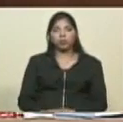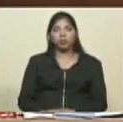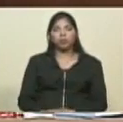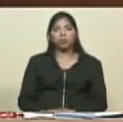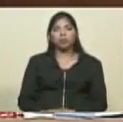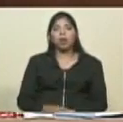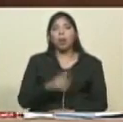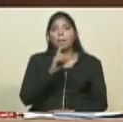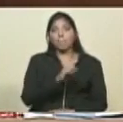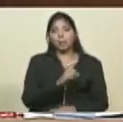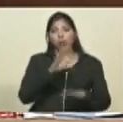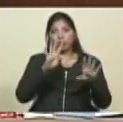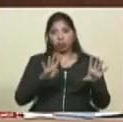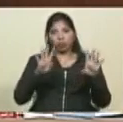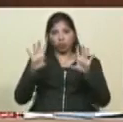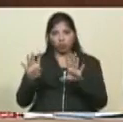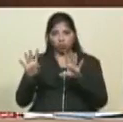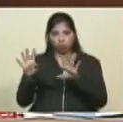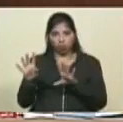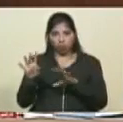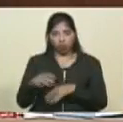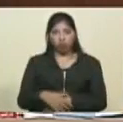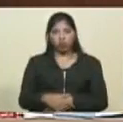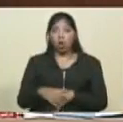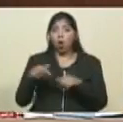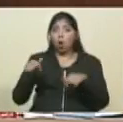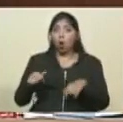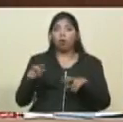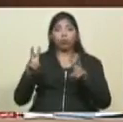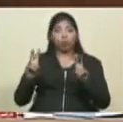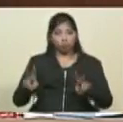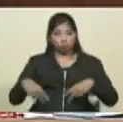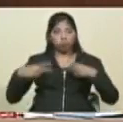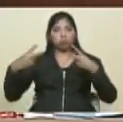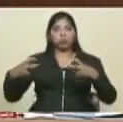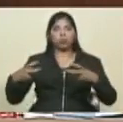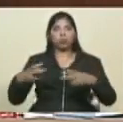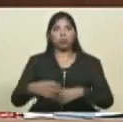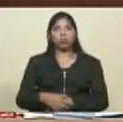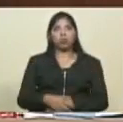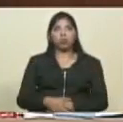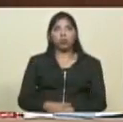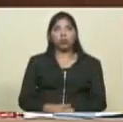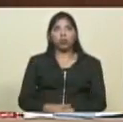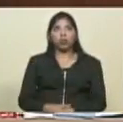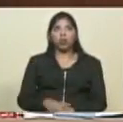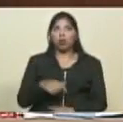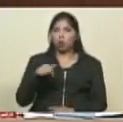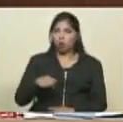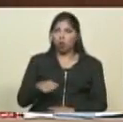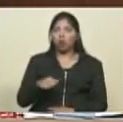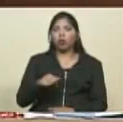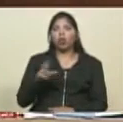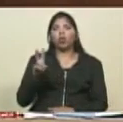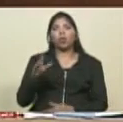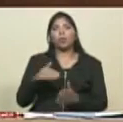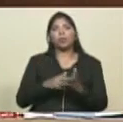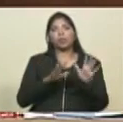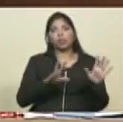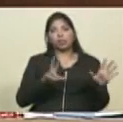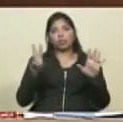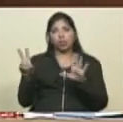de 1999 y que estamos renovando y blindando en esta Asamblea Constituyente de